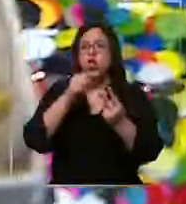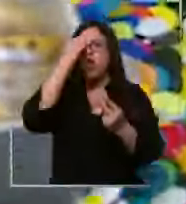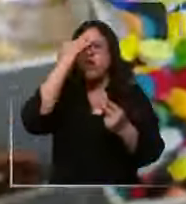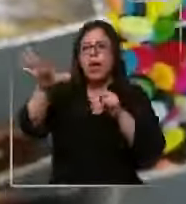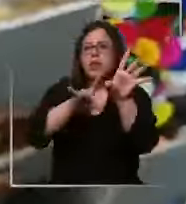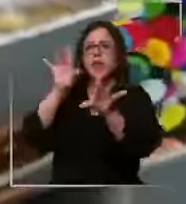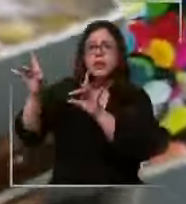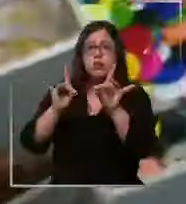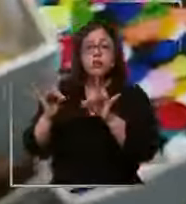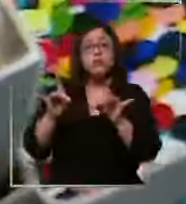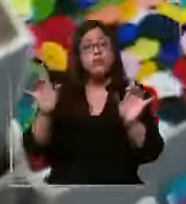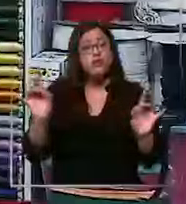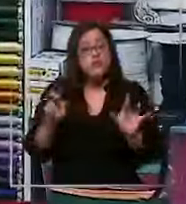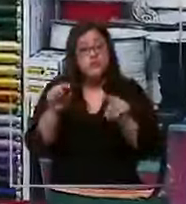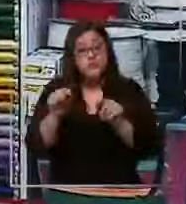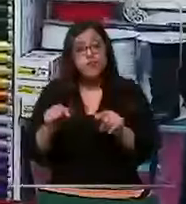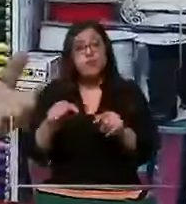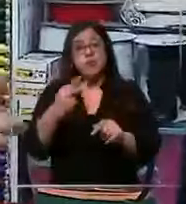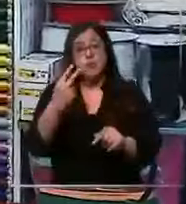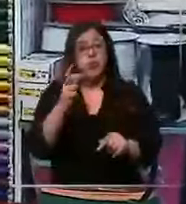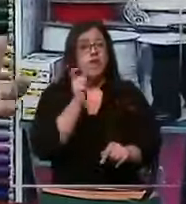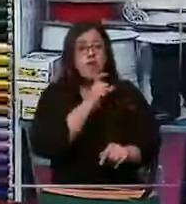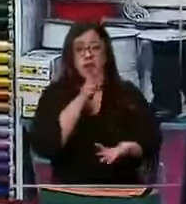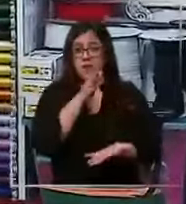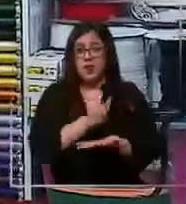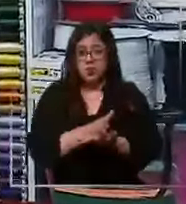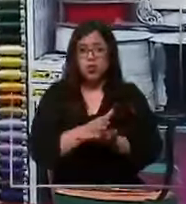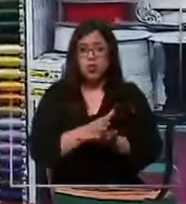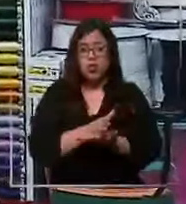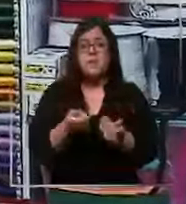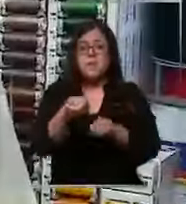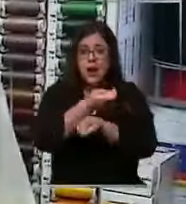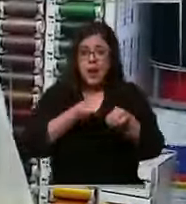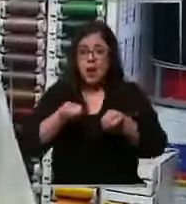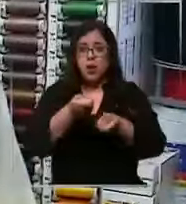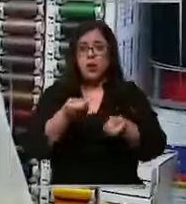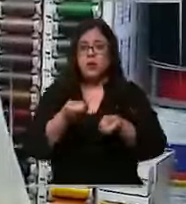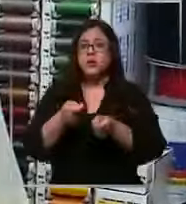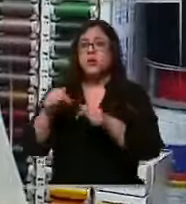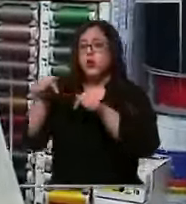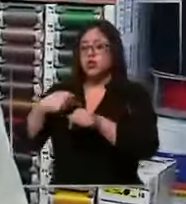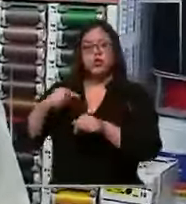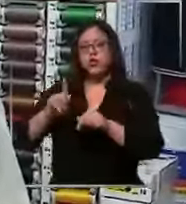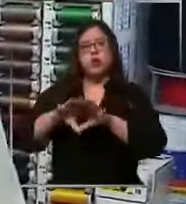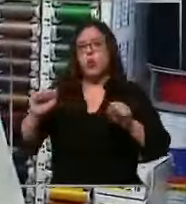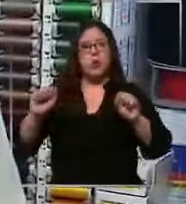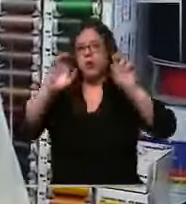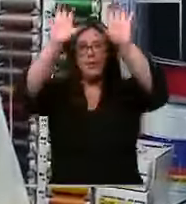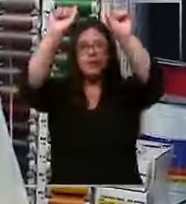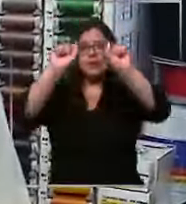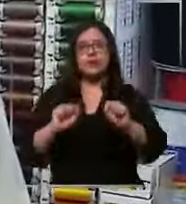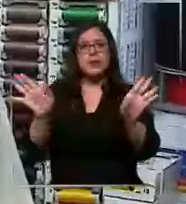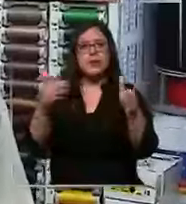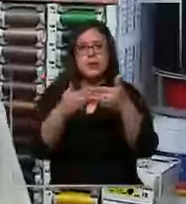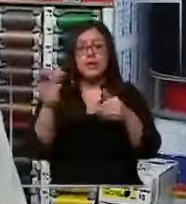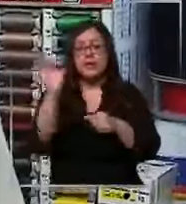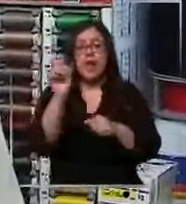elecciones y quizás con ello 2 feriados obligatorios para el comercio. De hecho, yo no estoy de acuerdo que se cierre el